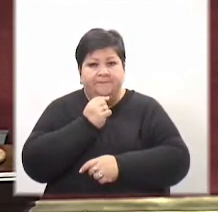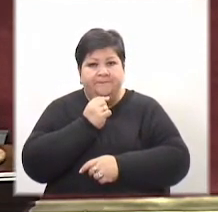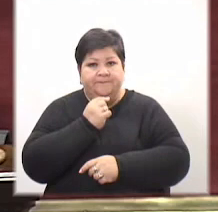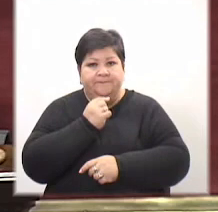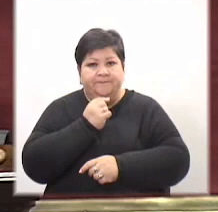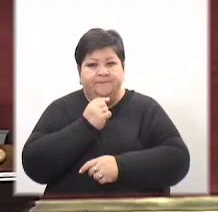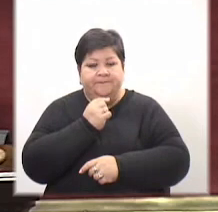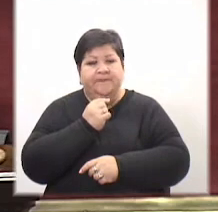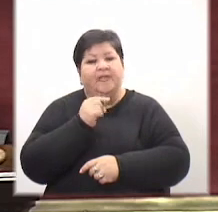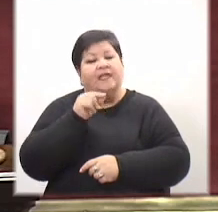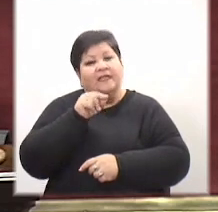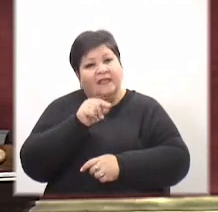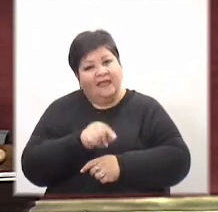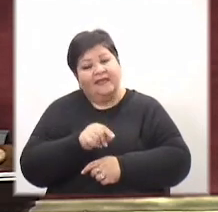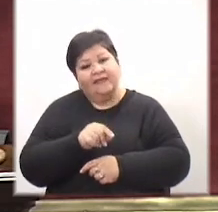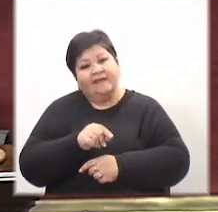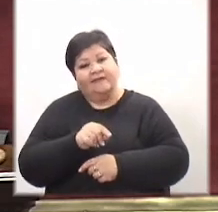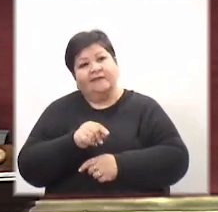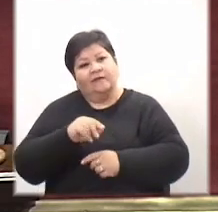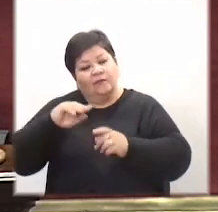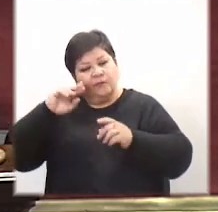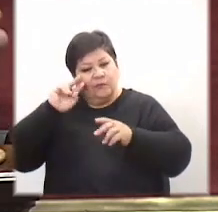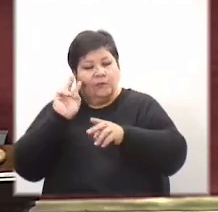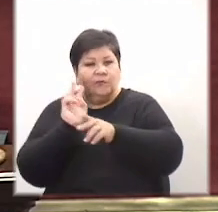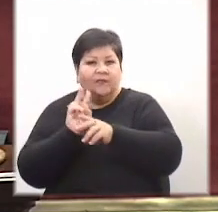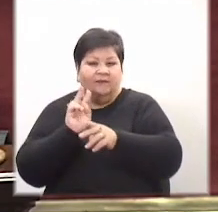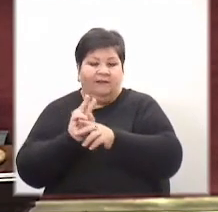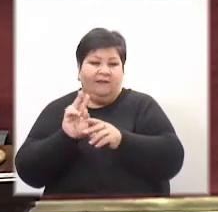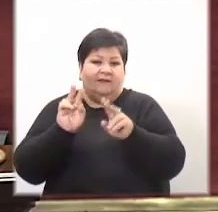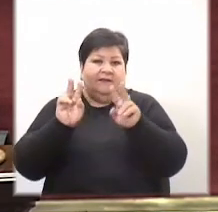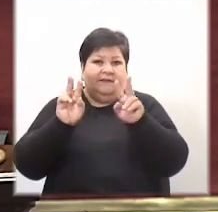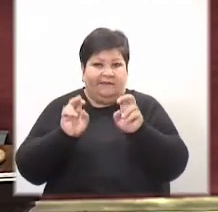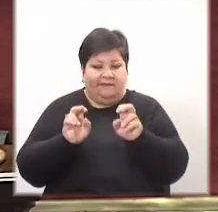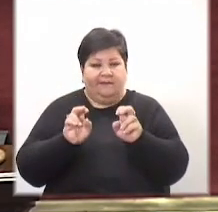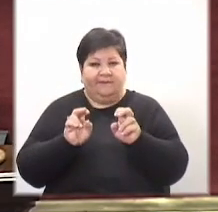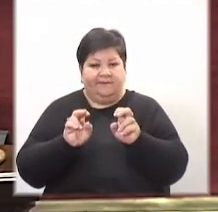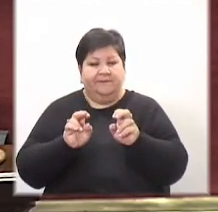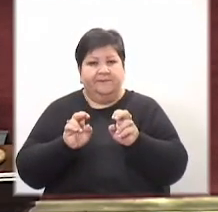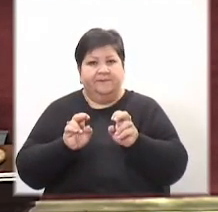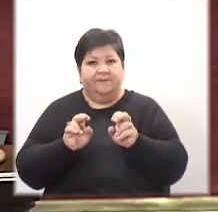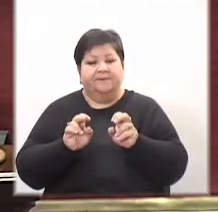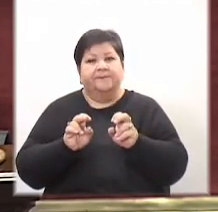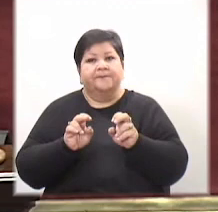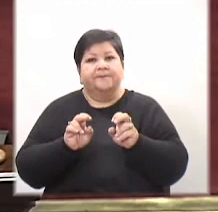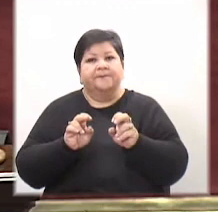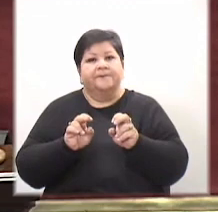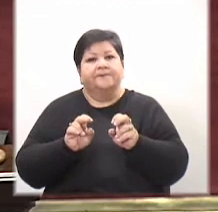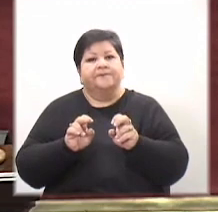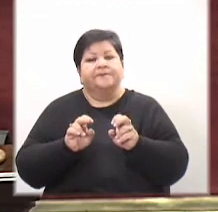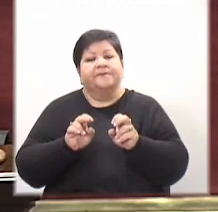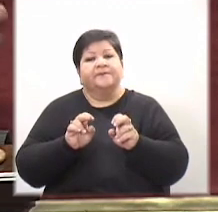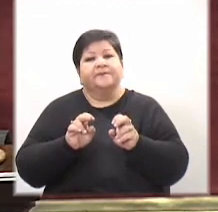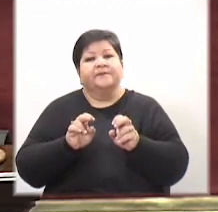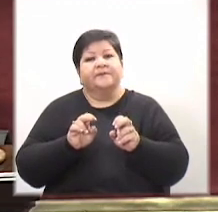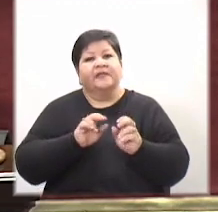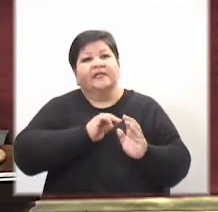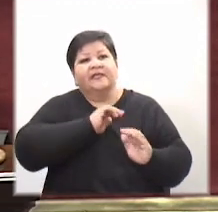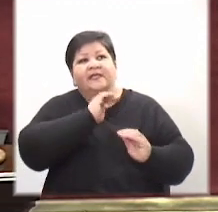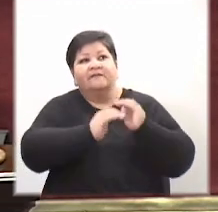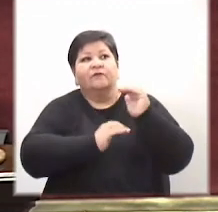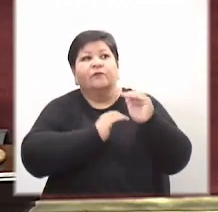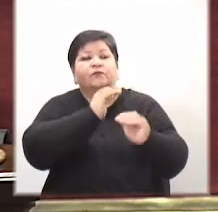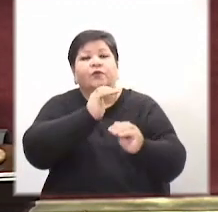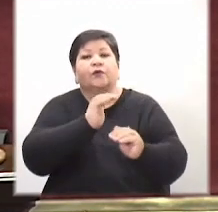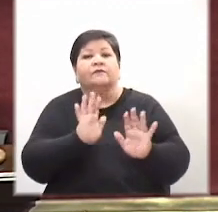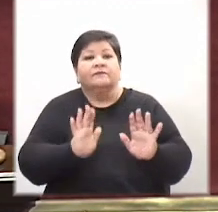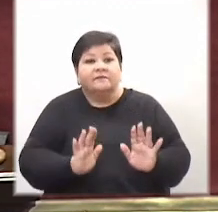contemplativo y acorde a la problemática. En el proyecto, la edad de retiro será fijada de acuerdo a la evolución de la esperanza de